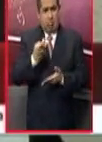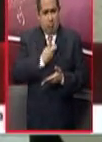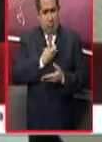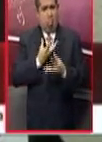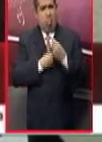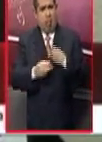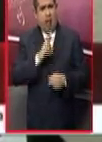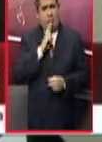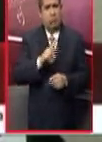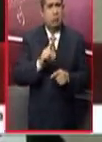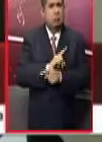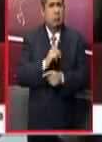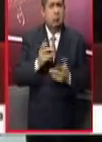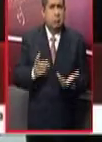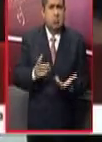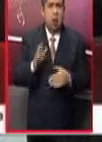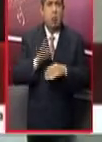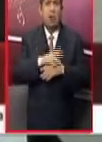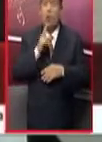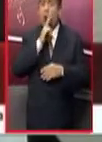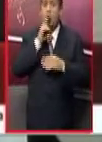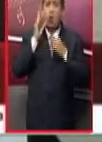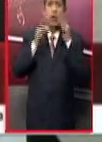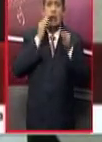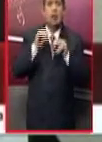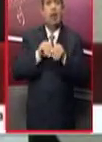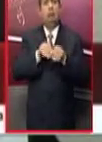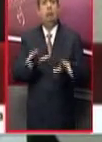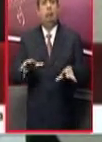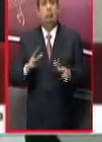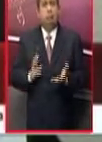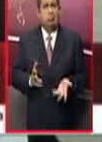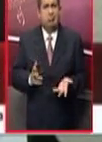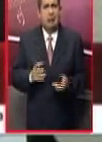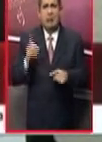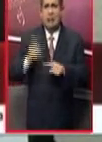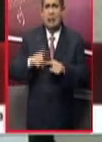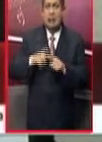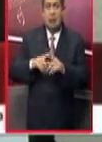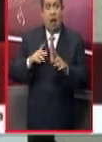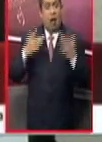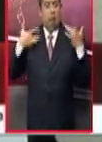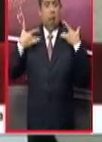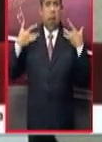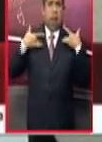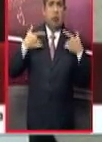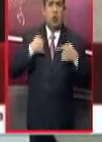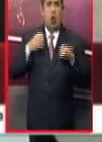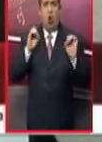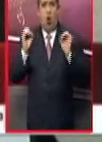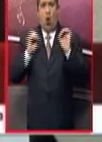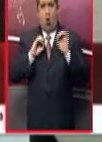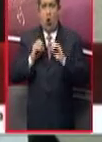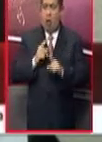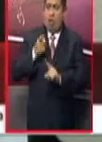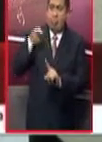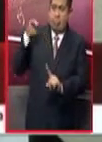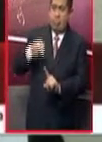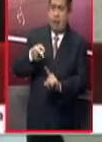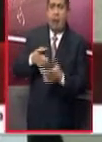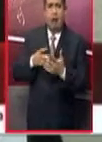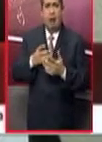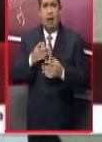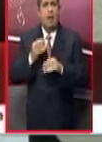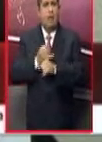la editorialización de una noticia en un medio de comunicación no puede eximir a quien se acusa,